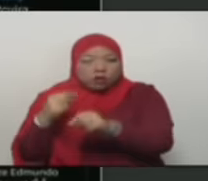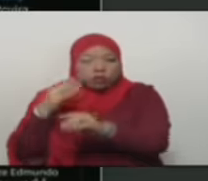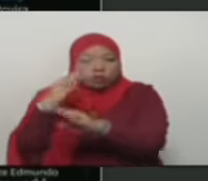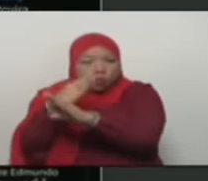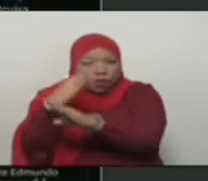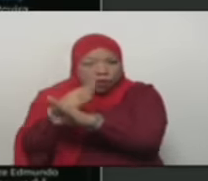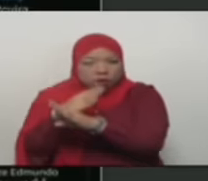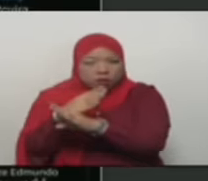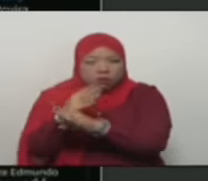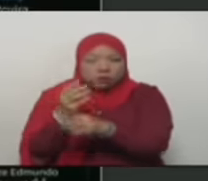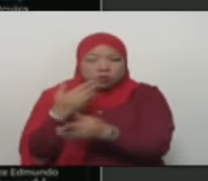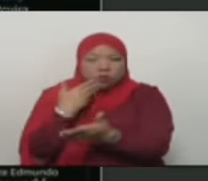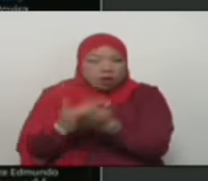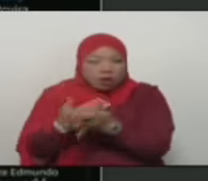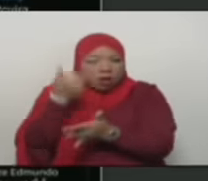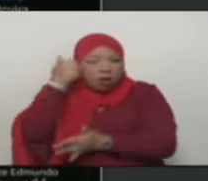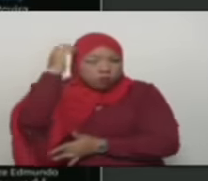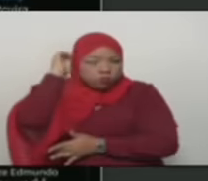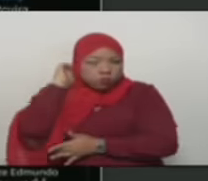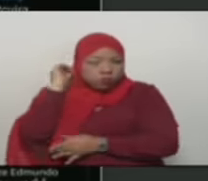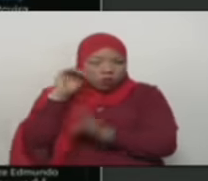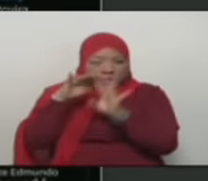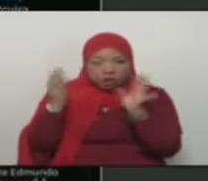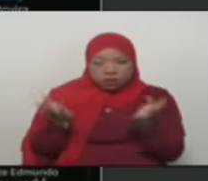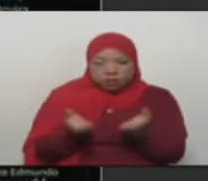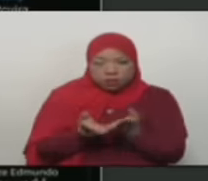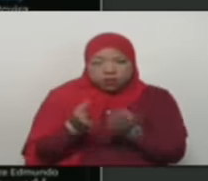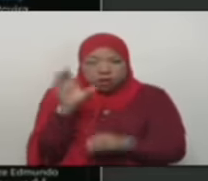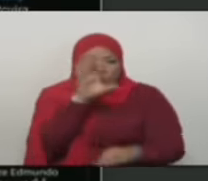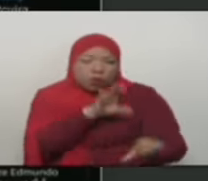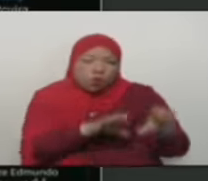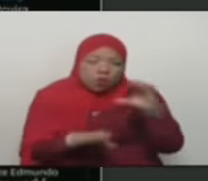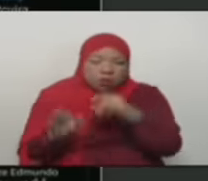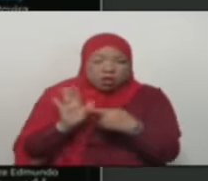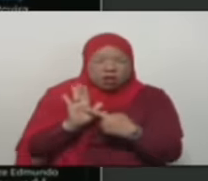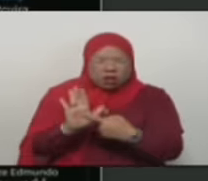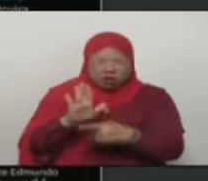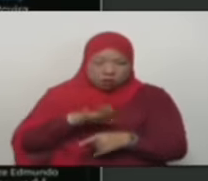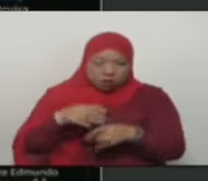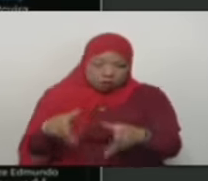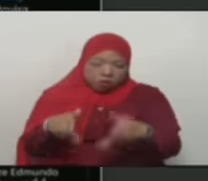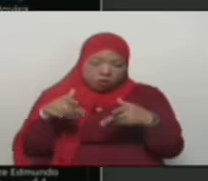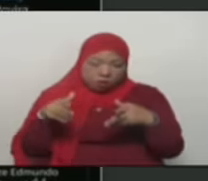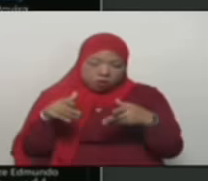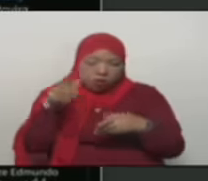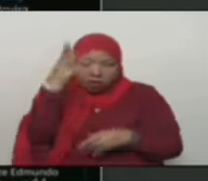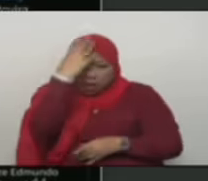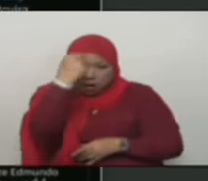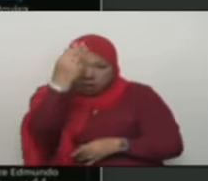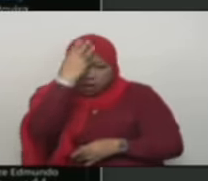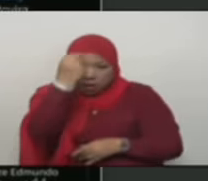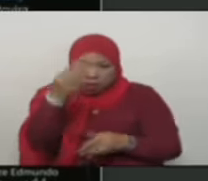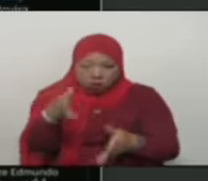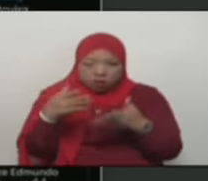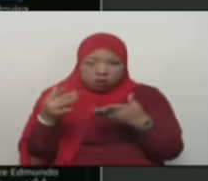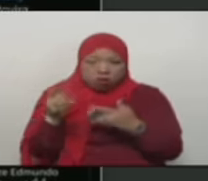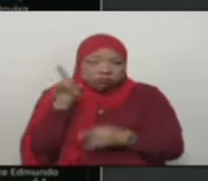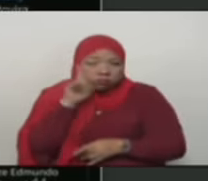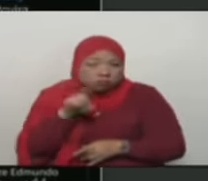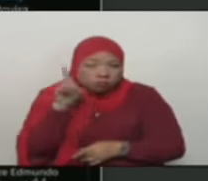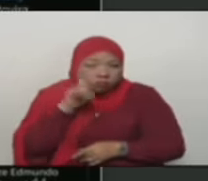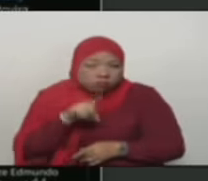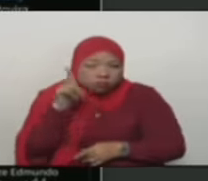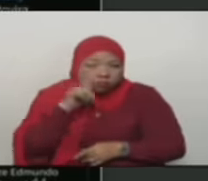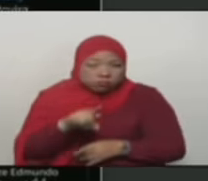agradeciendo a los académicos del mundo que con su gran ciencia demostraron que ella ganó, que es mundo ganó. Si todo esto es una farsa, es una